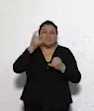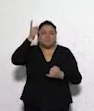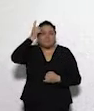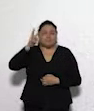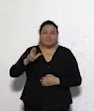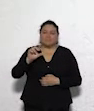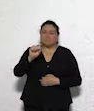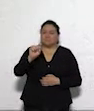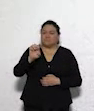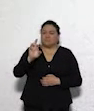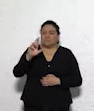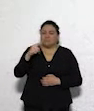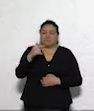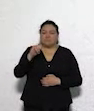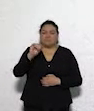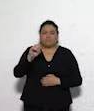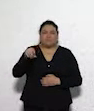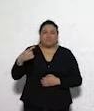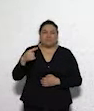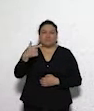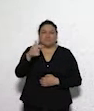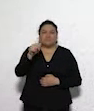Sergio García Ramírez.